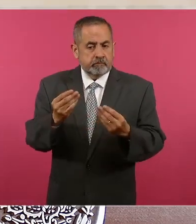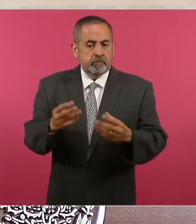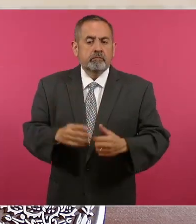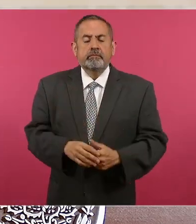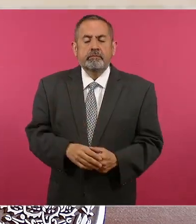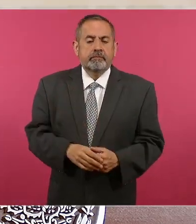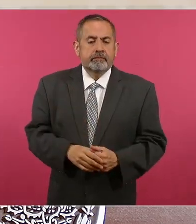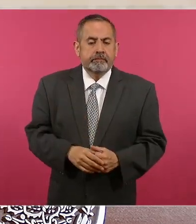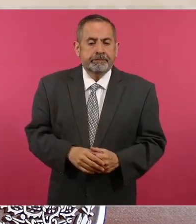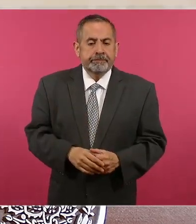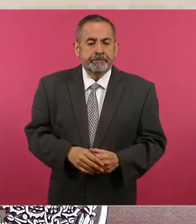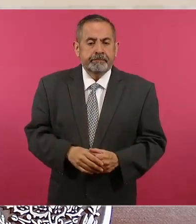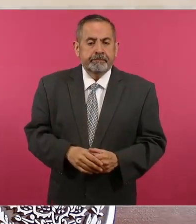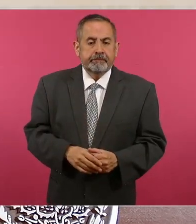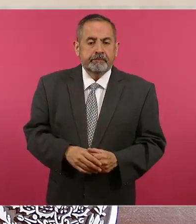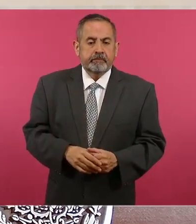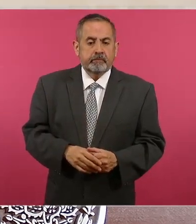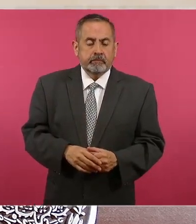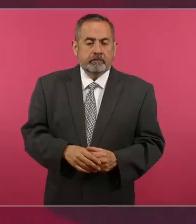en